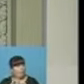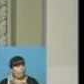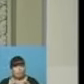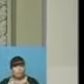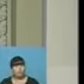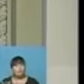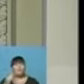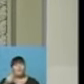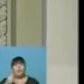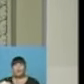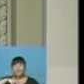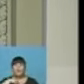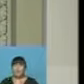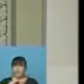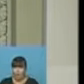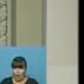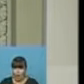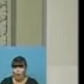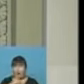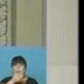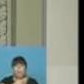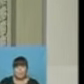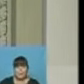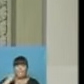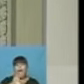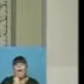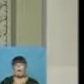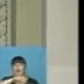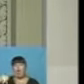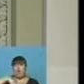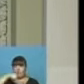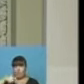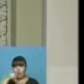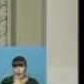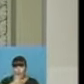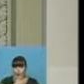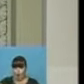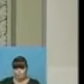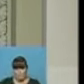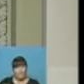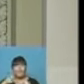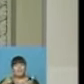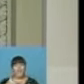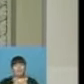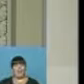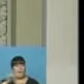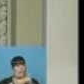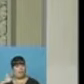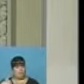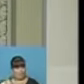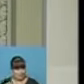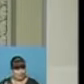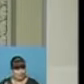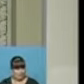porque nuestra tarea, desde el presidente a todos aquellos que estamos en la conducción en el país, es darle tranquilidad a los argentinos,